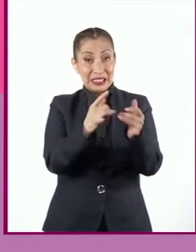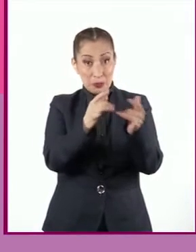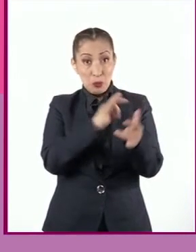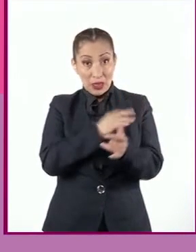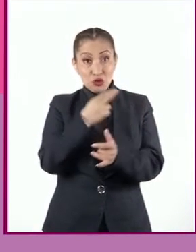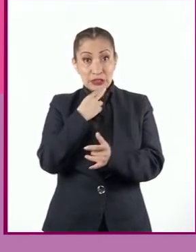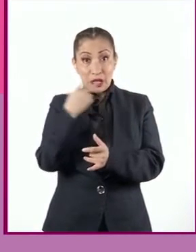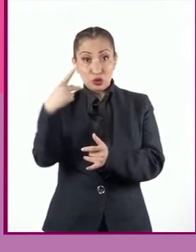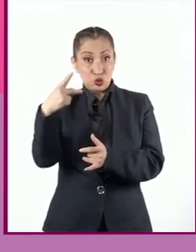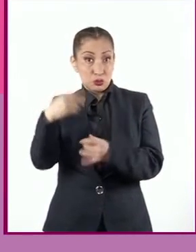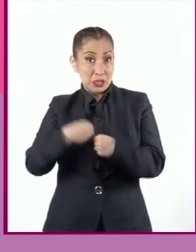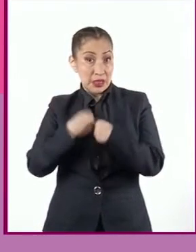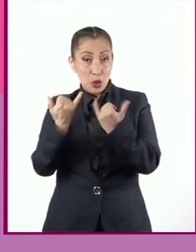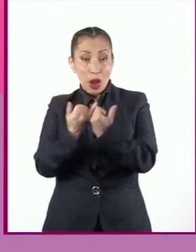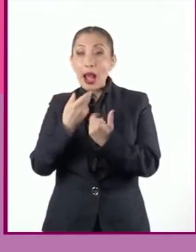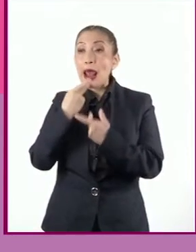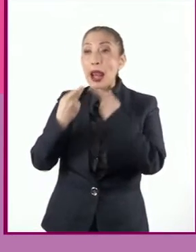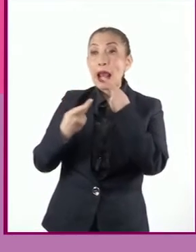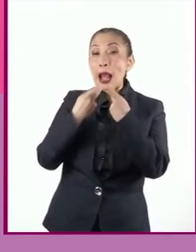vida diaria?